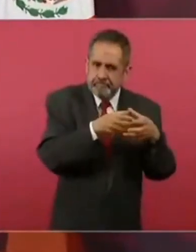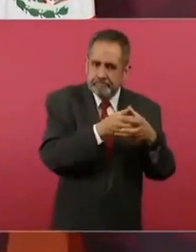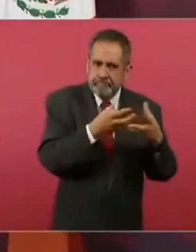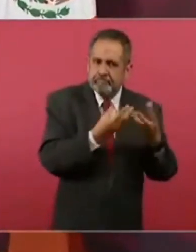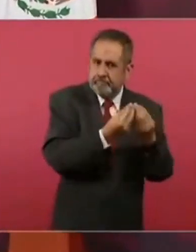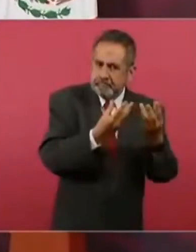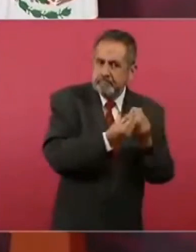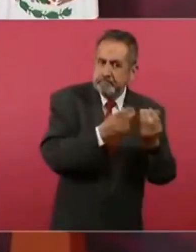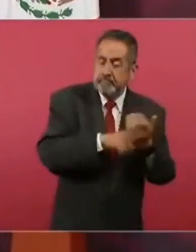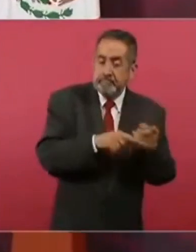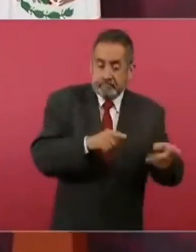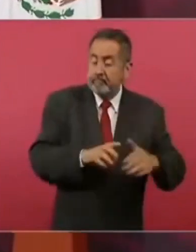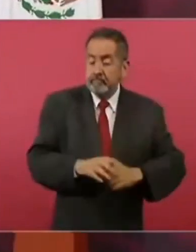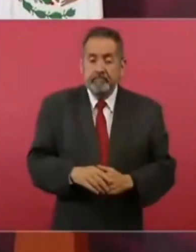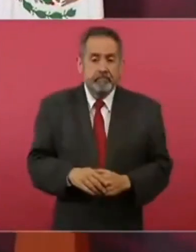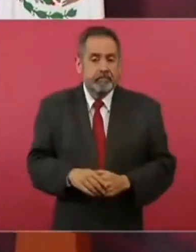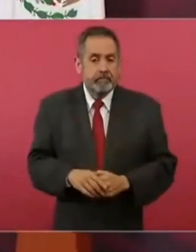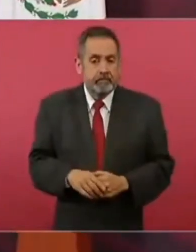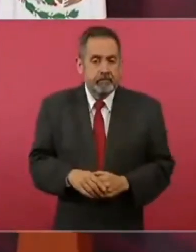Había